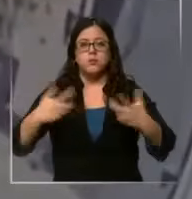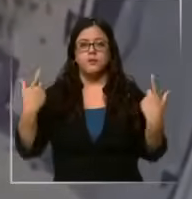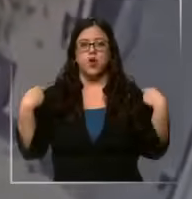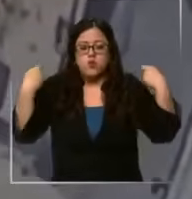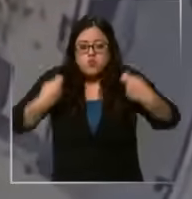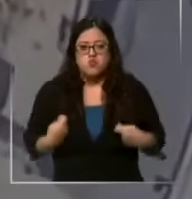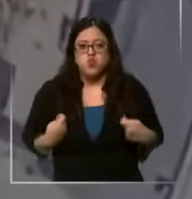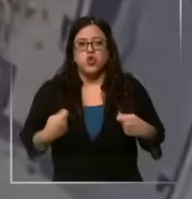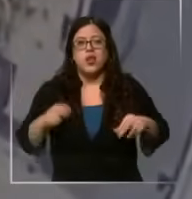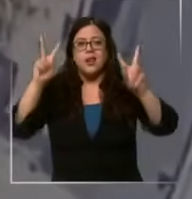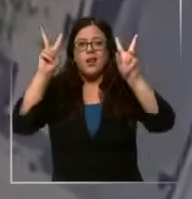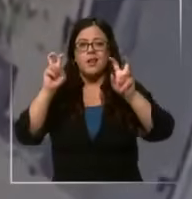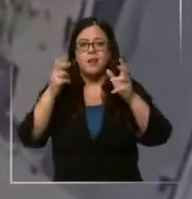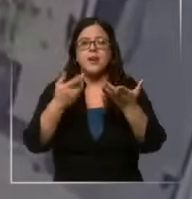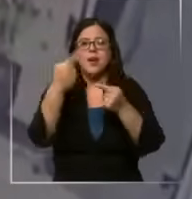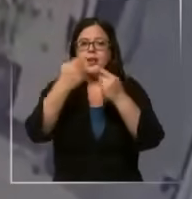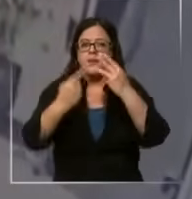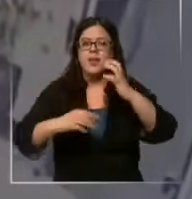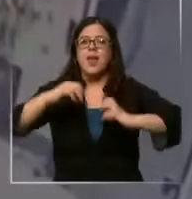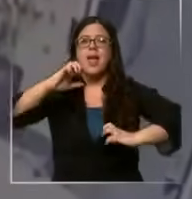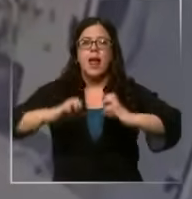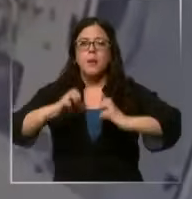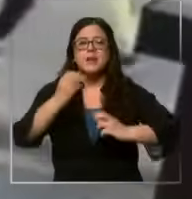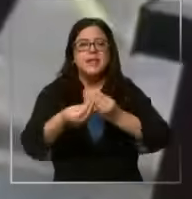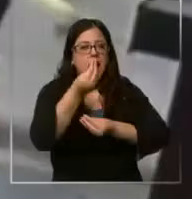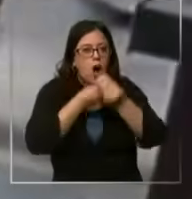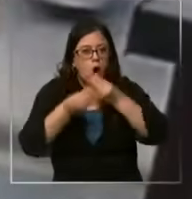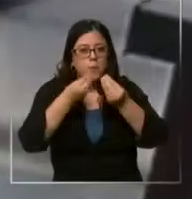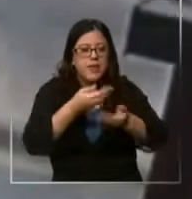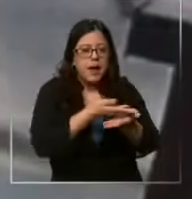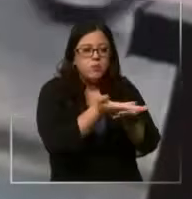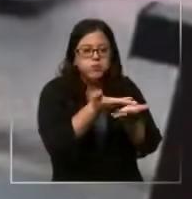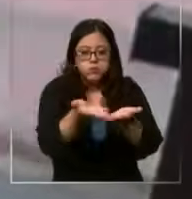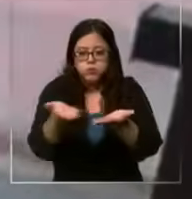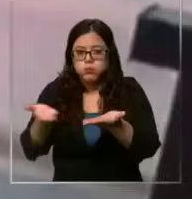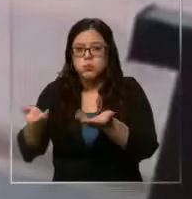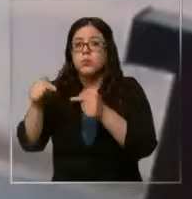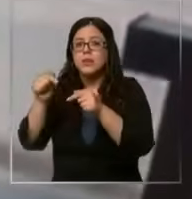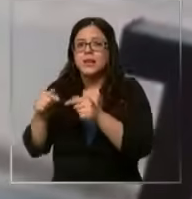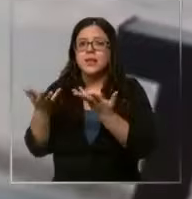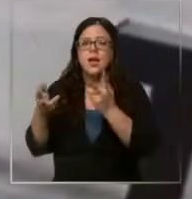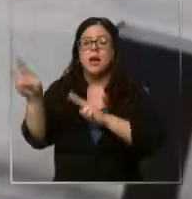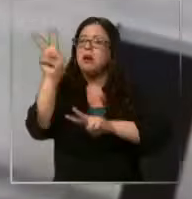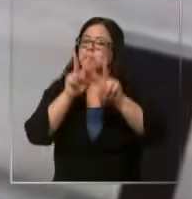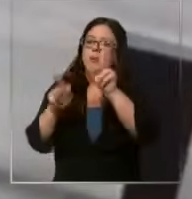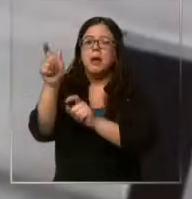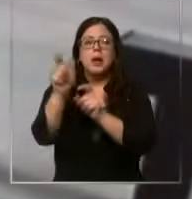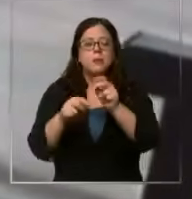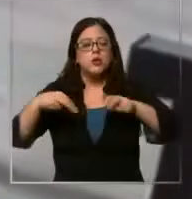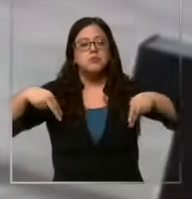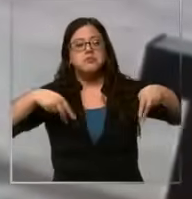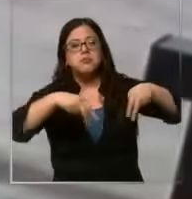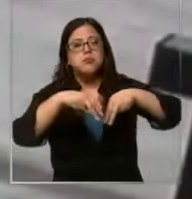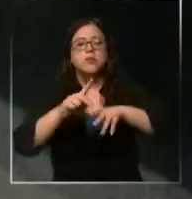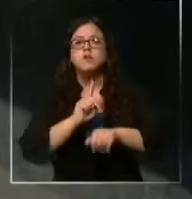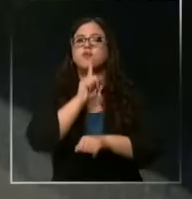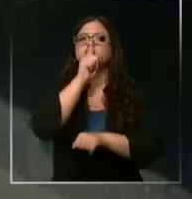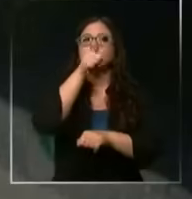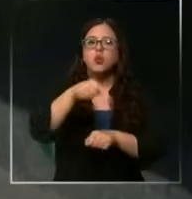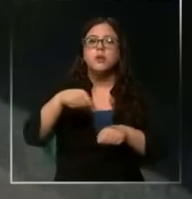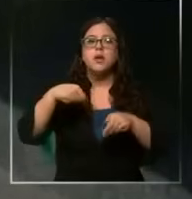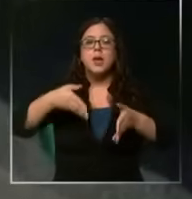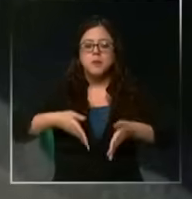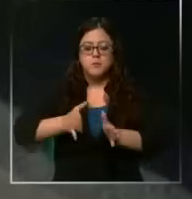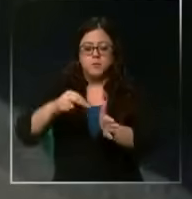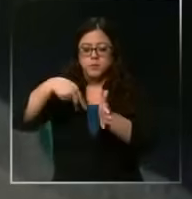posterior, correspondientes a distintas empresas de delivery. Así, despistan a los peatones que tienen la costumbre de caminar